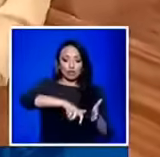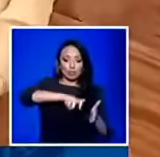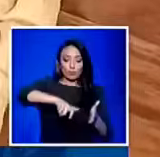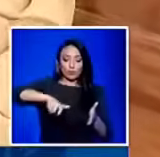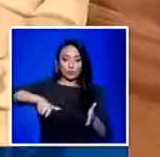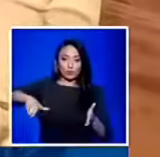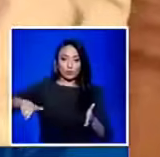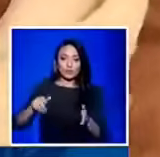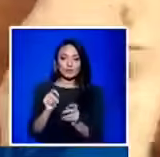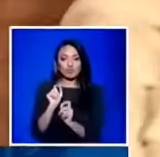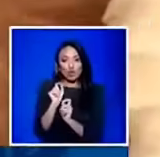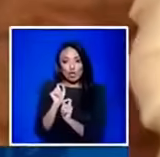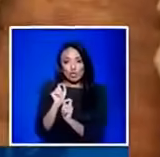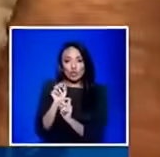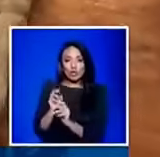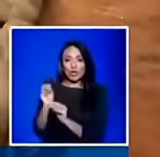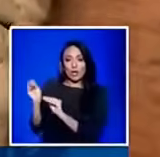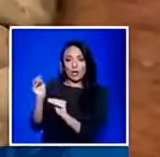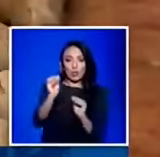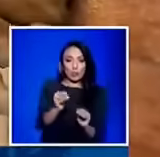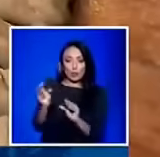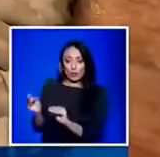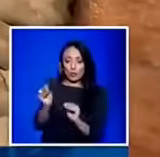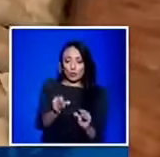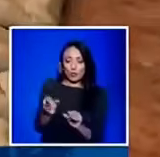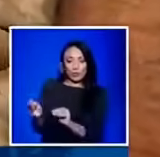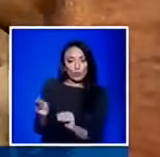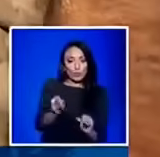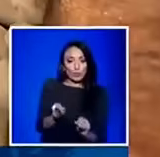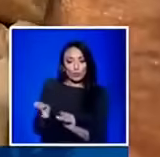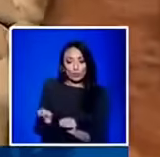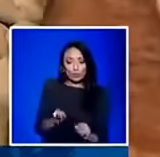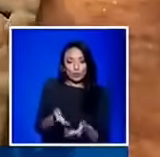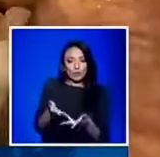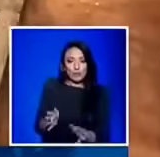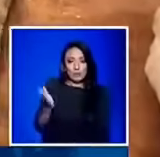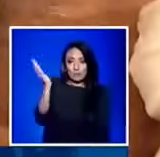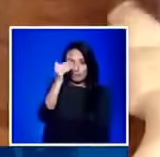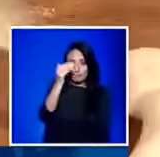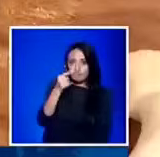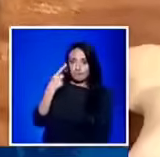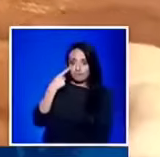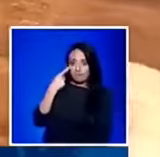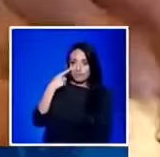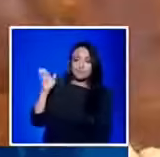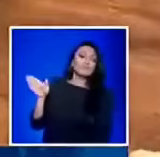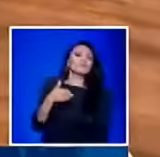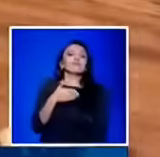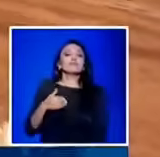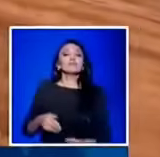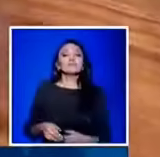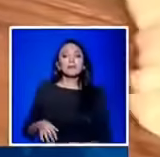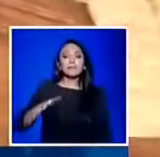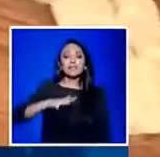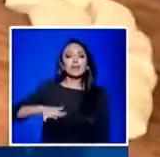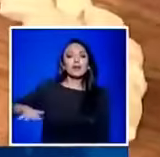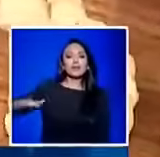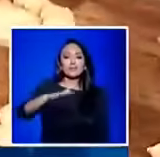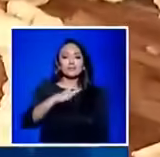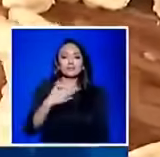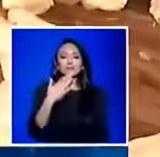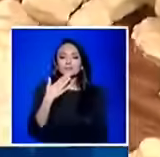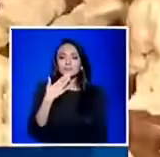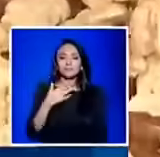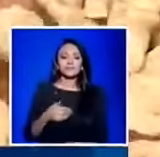ya va un poquito, tenga la bondad, vamos, para que vayan observando. Qué bueno.